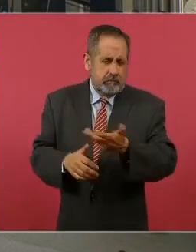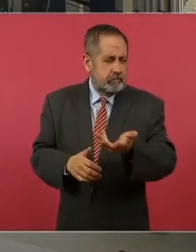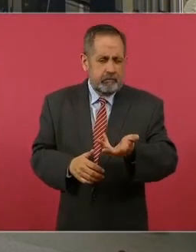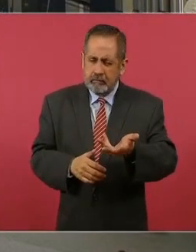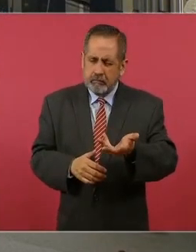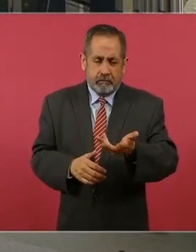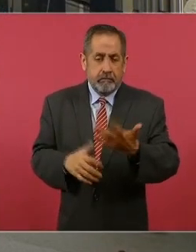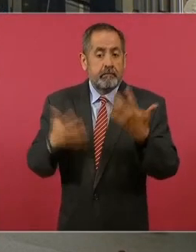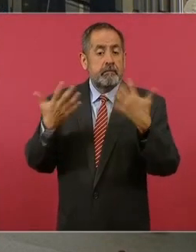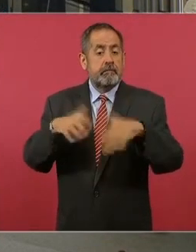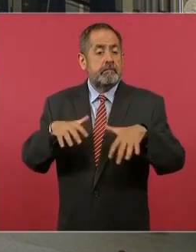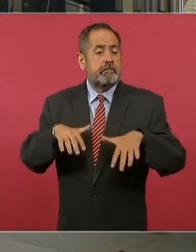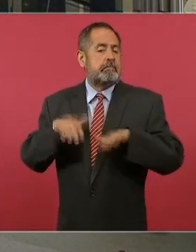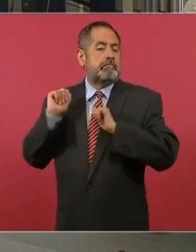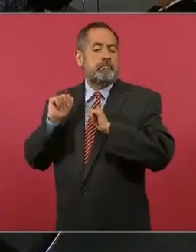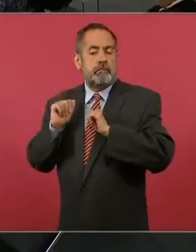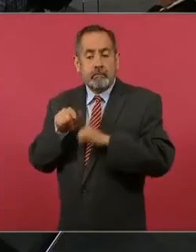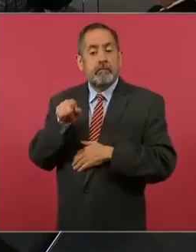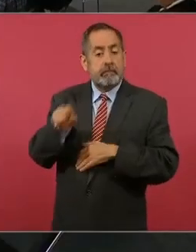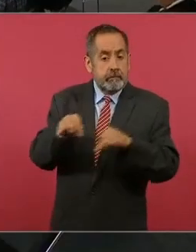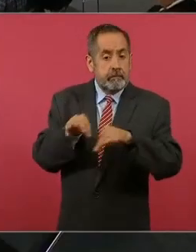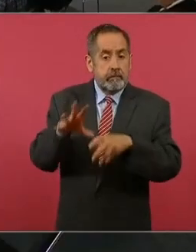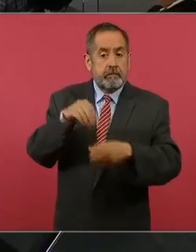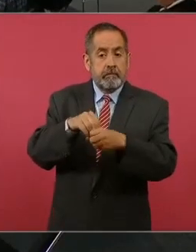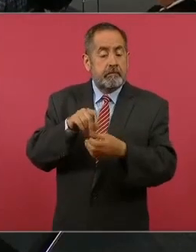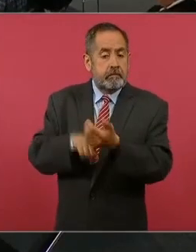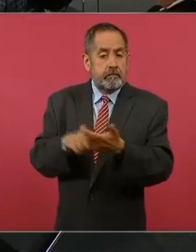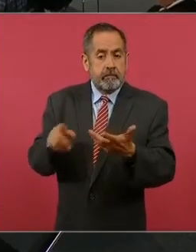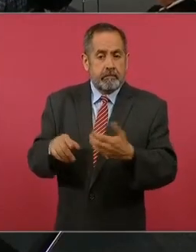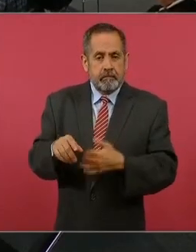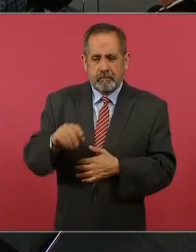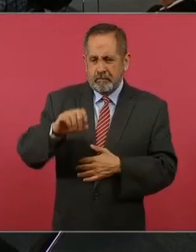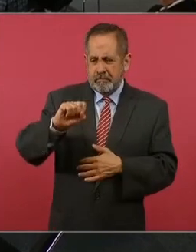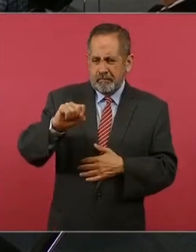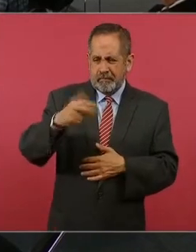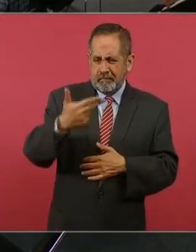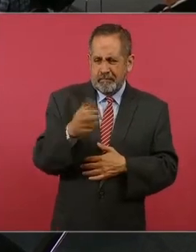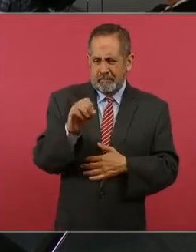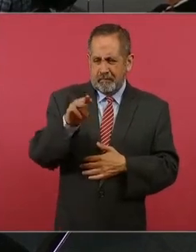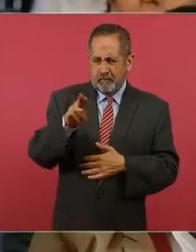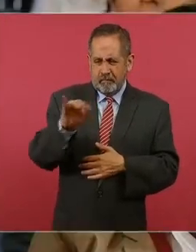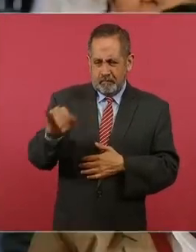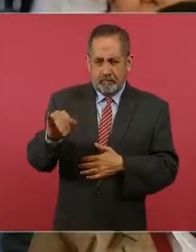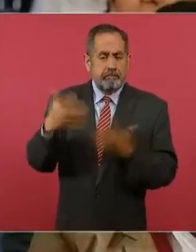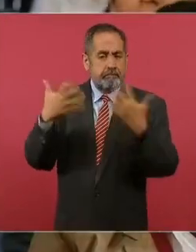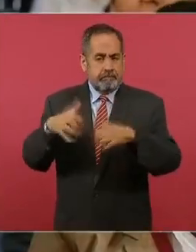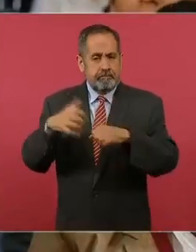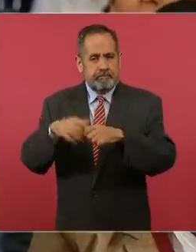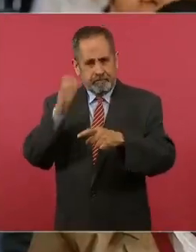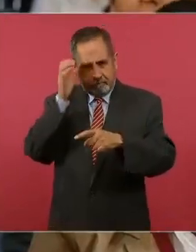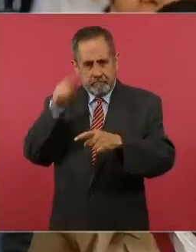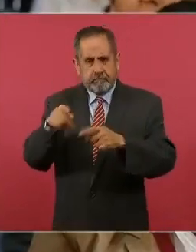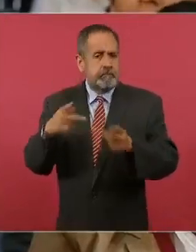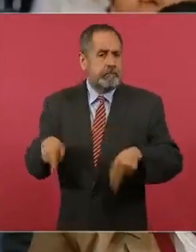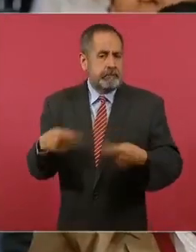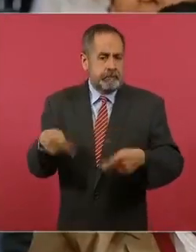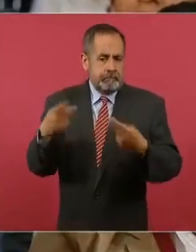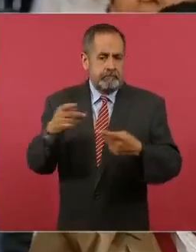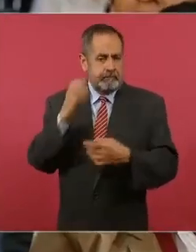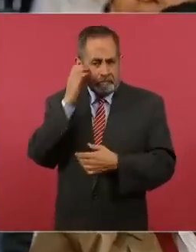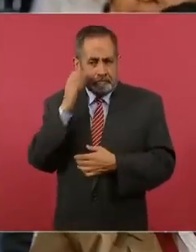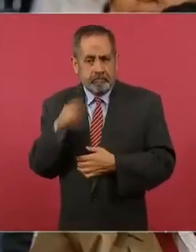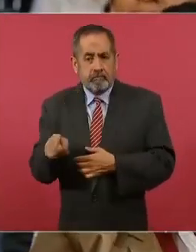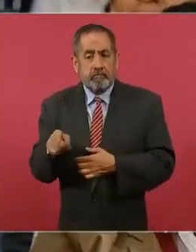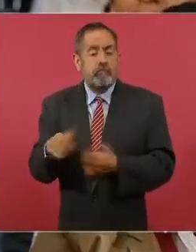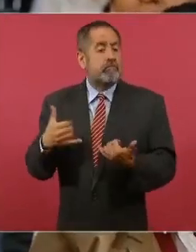ni la empresa, en este caso él está trabajando en una empresa que se llama Xiaomi, una empresa china que vende celulares, y